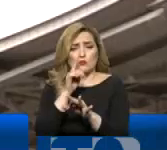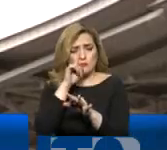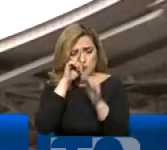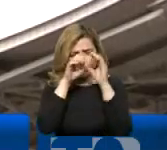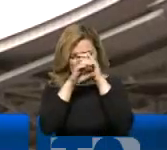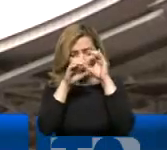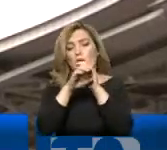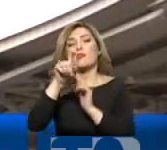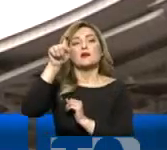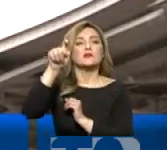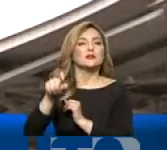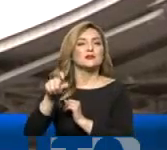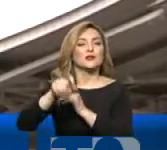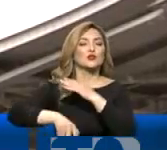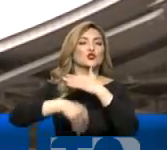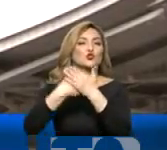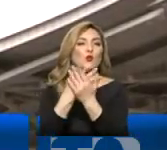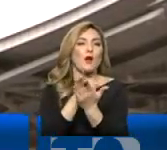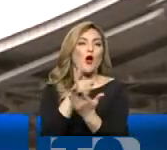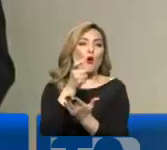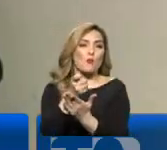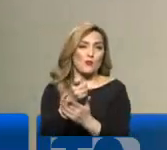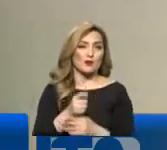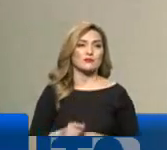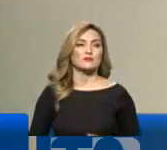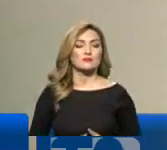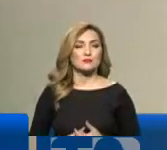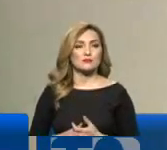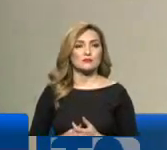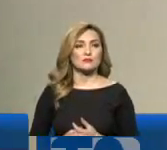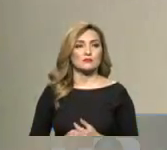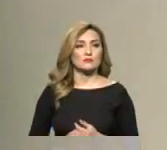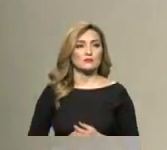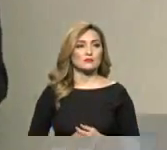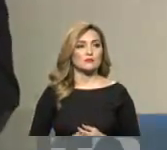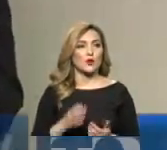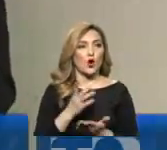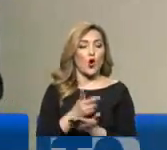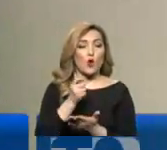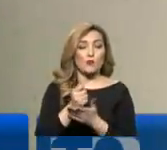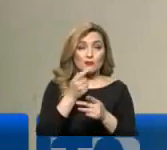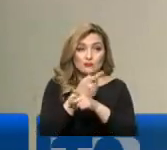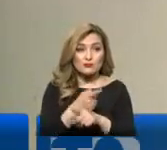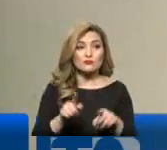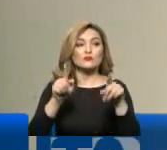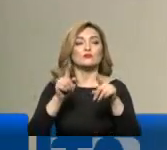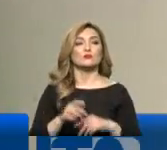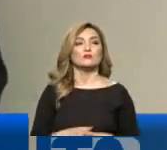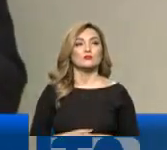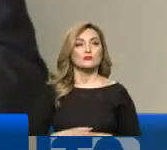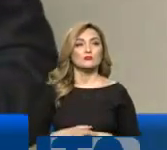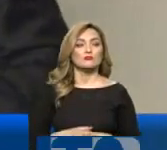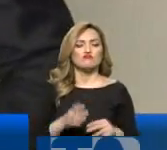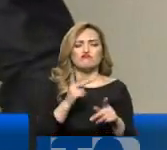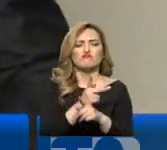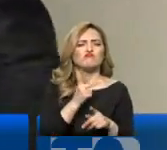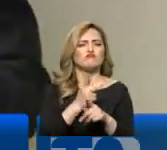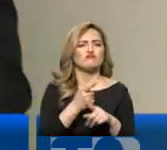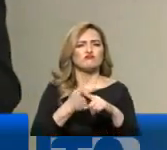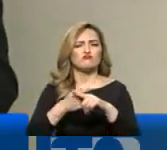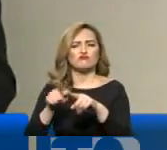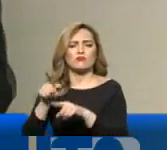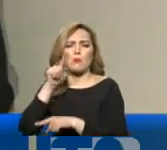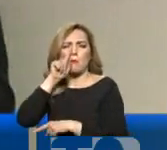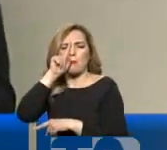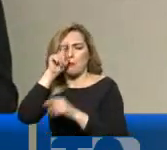pruebas se requiere de una nueva adquisición. Otra compra diferente porque sabíamos que los consumibles eran diferentes a